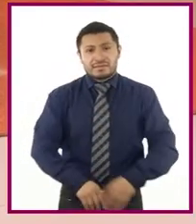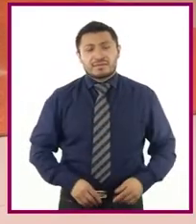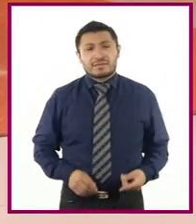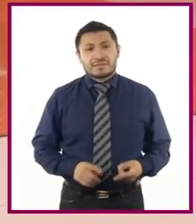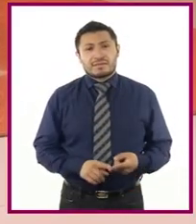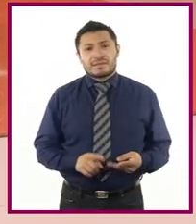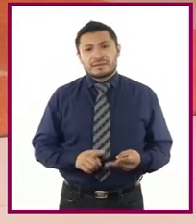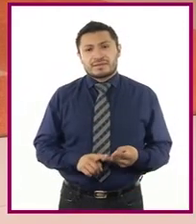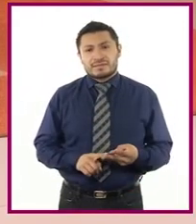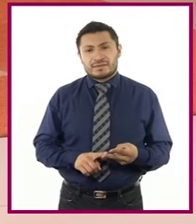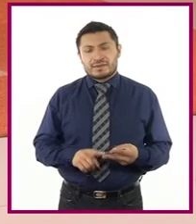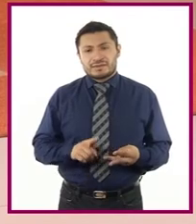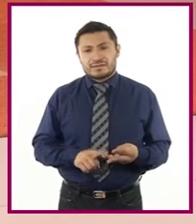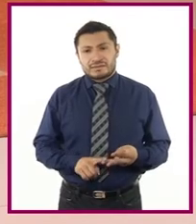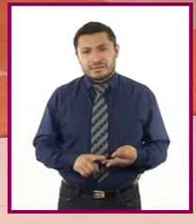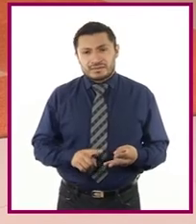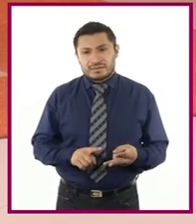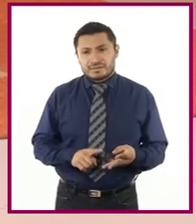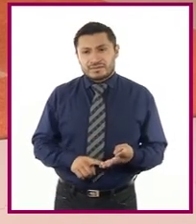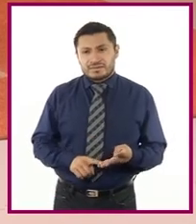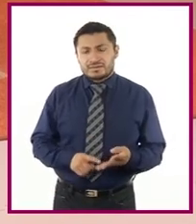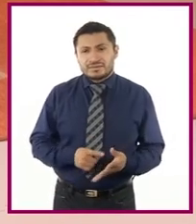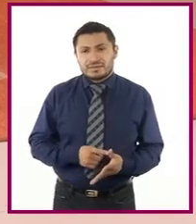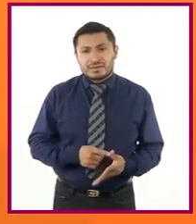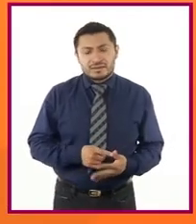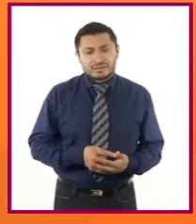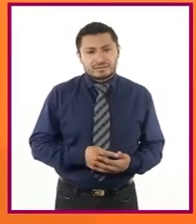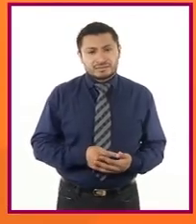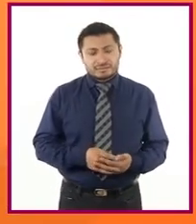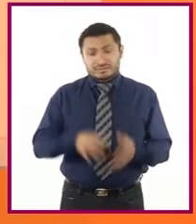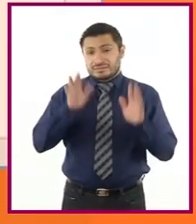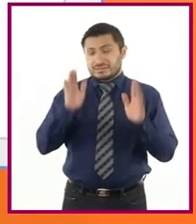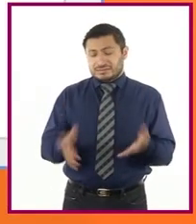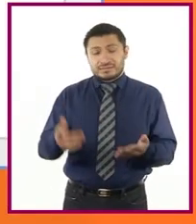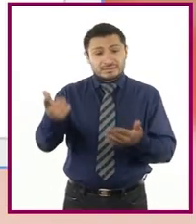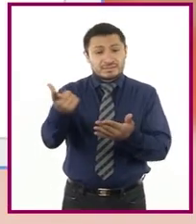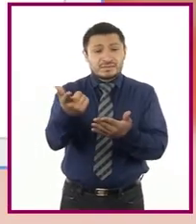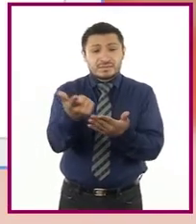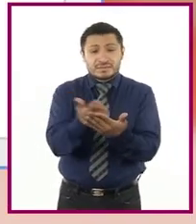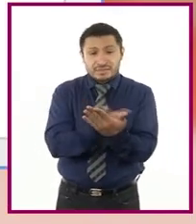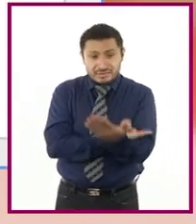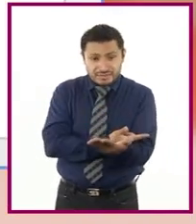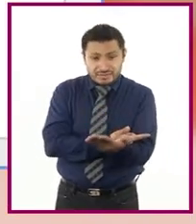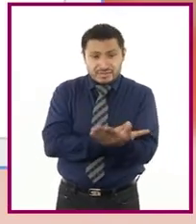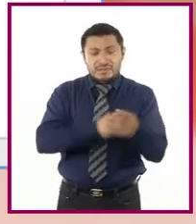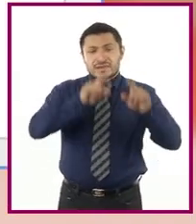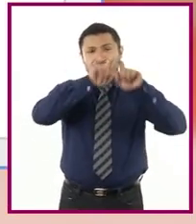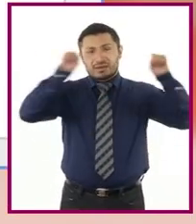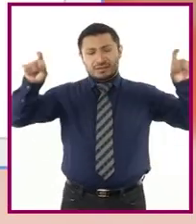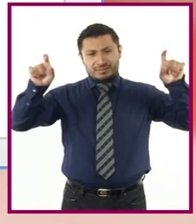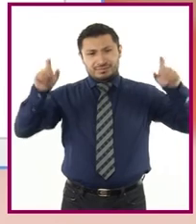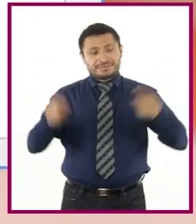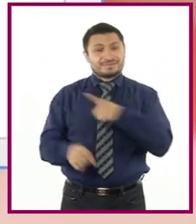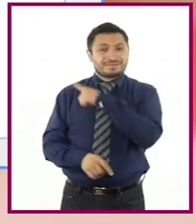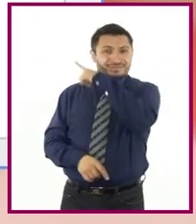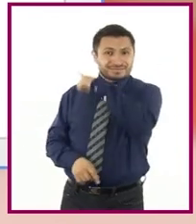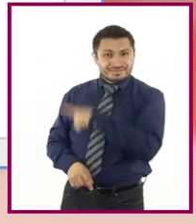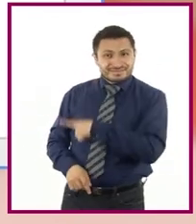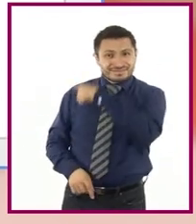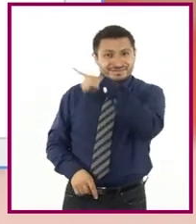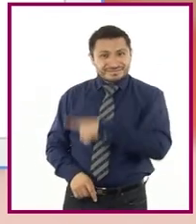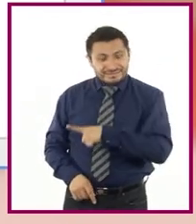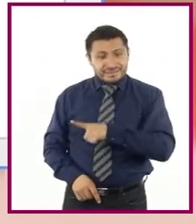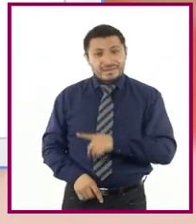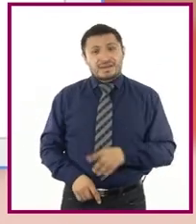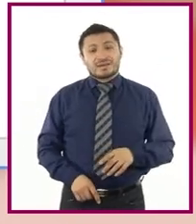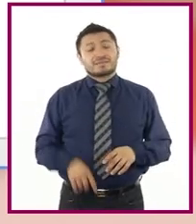Ya que los tenemos, es necesario anotarlos de manera de encabezado en nuestra hoja, dejando un